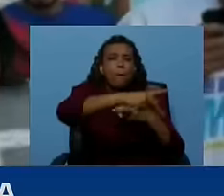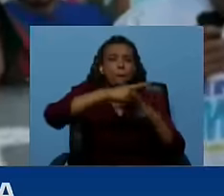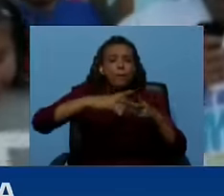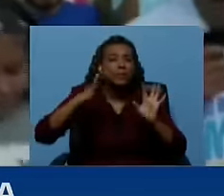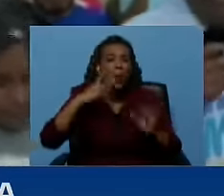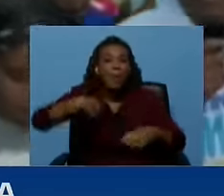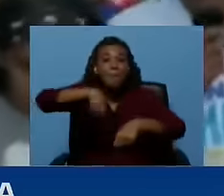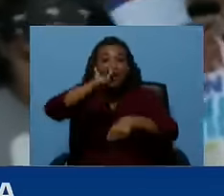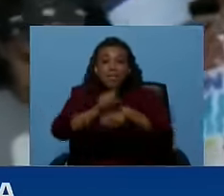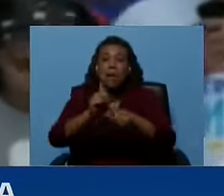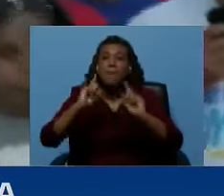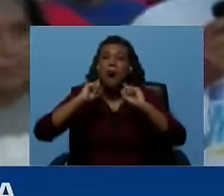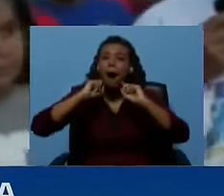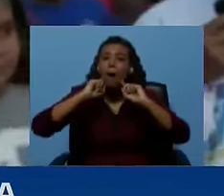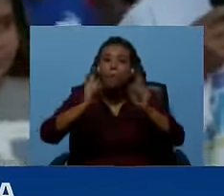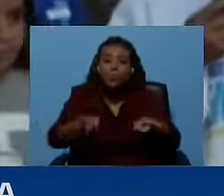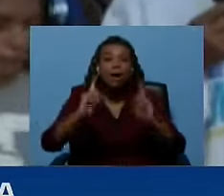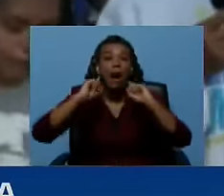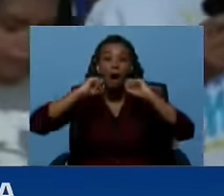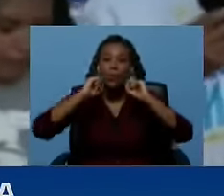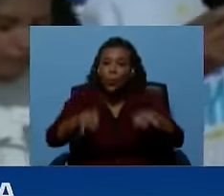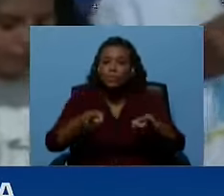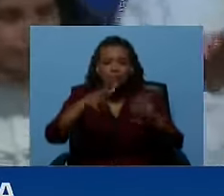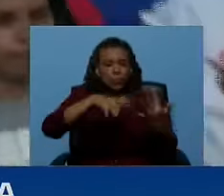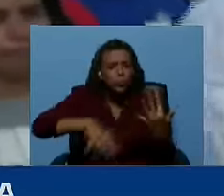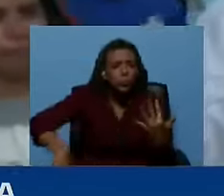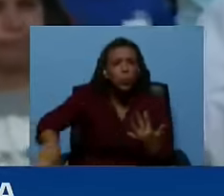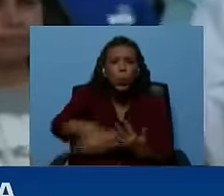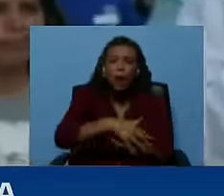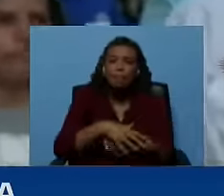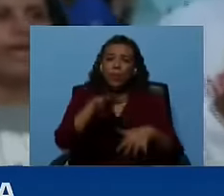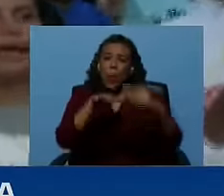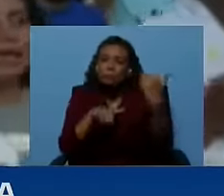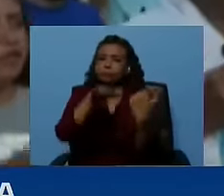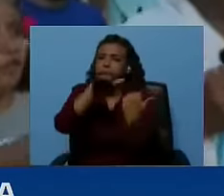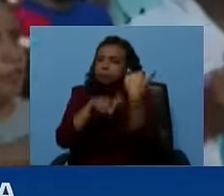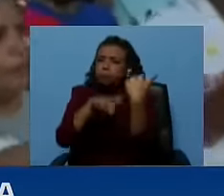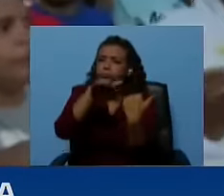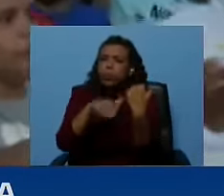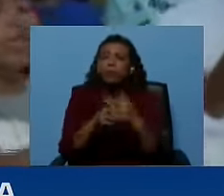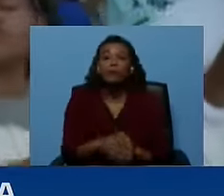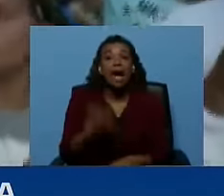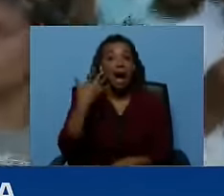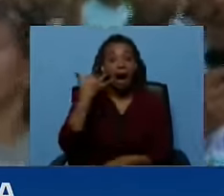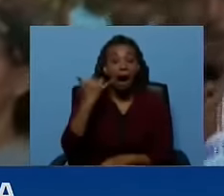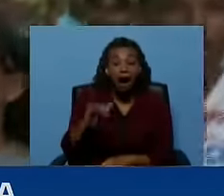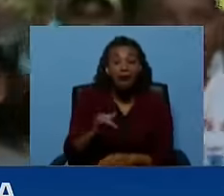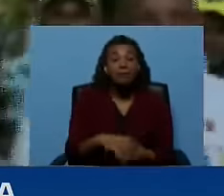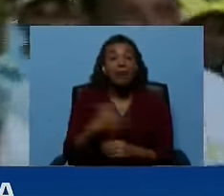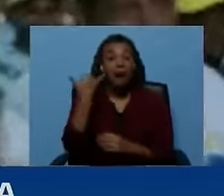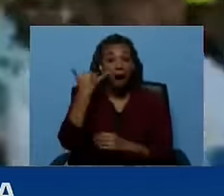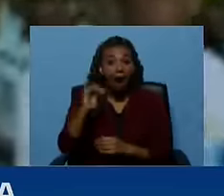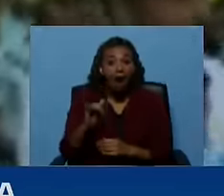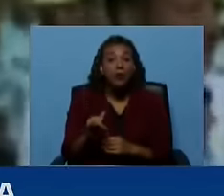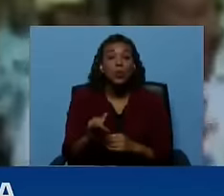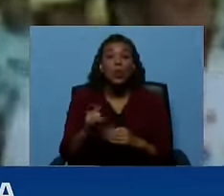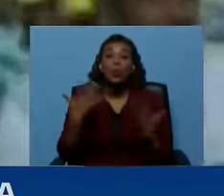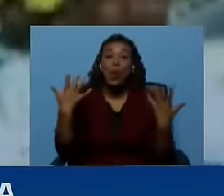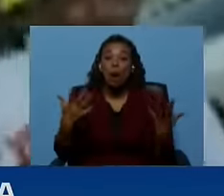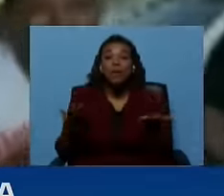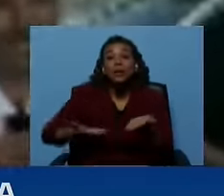de vía principal toda la vía principal toda la vía principal sí son 18 km aquí se está haciendo una mega